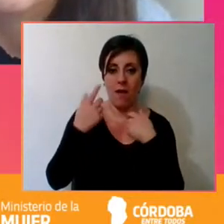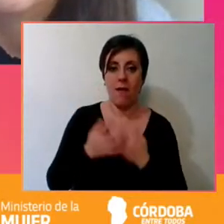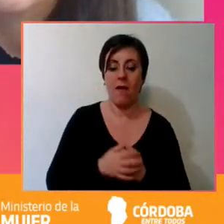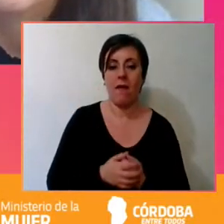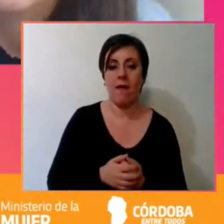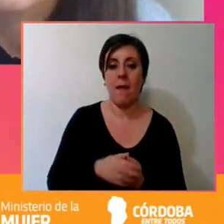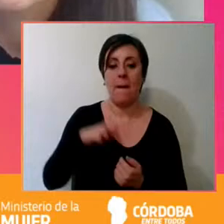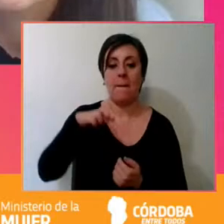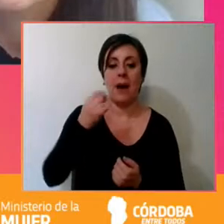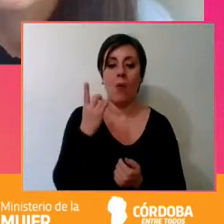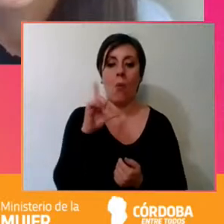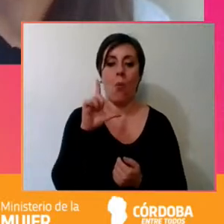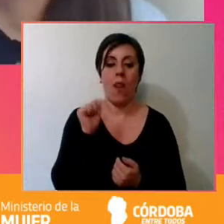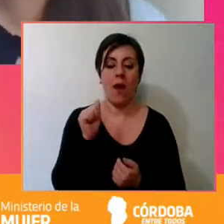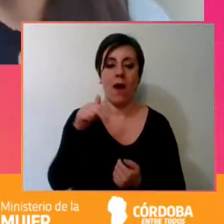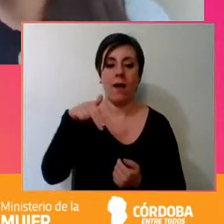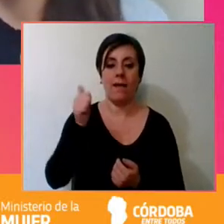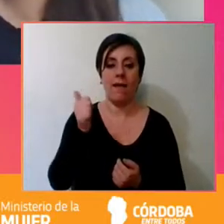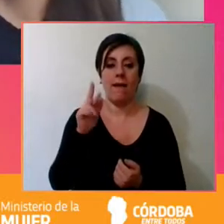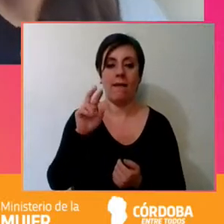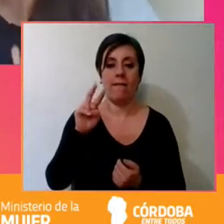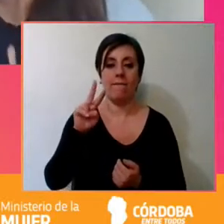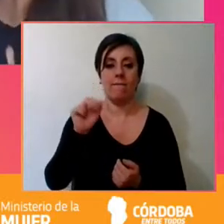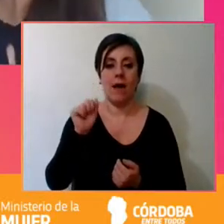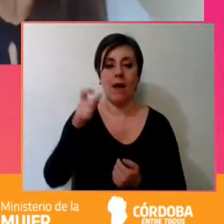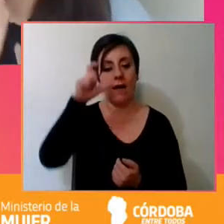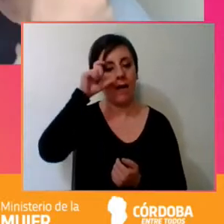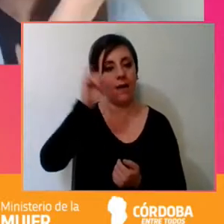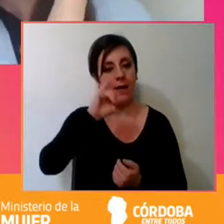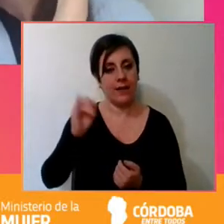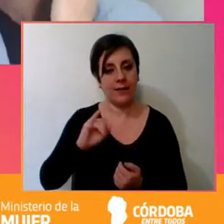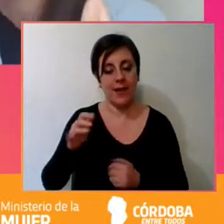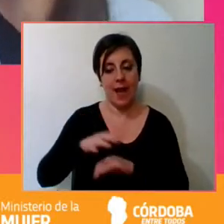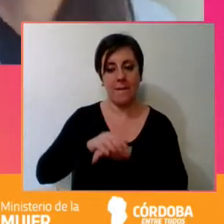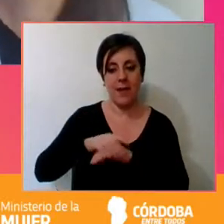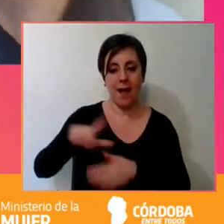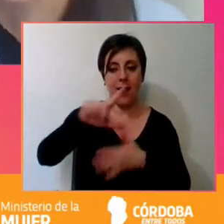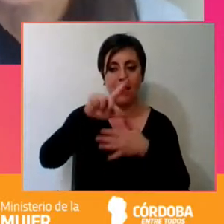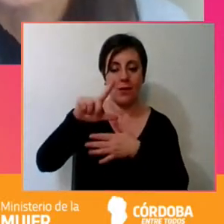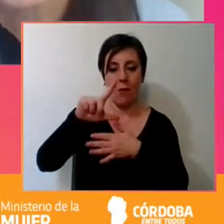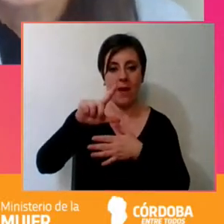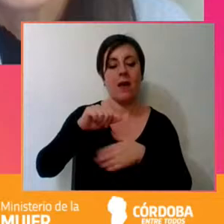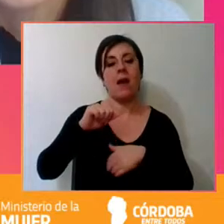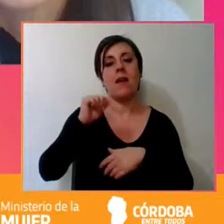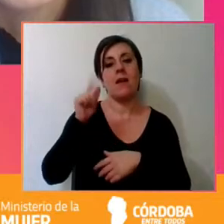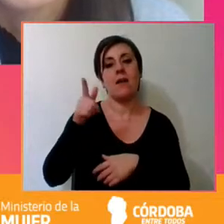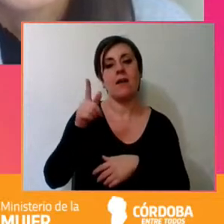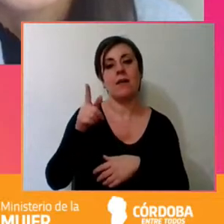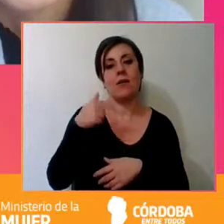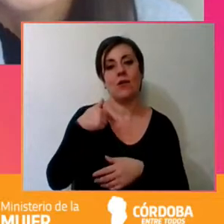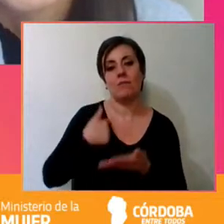también una compañera y amiga latinoamericana que hoy la